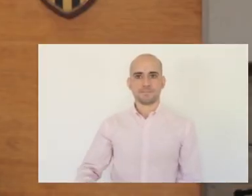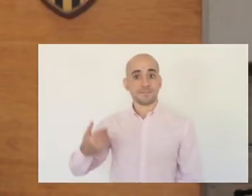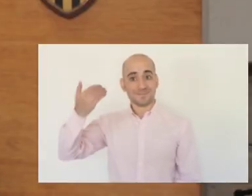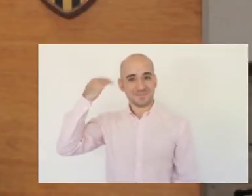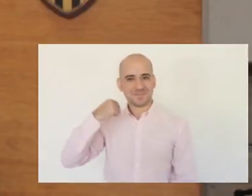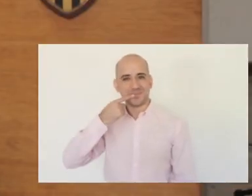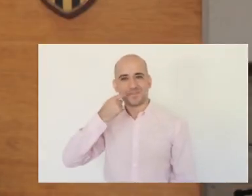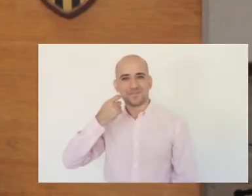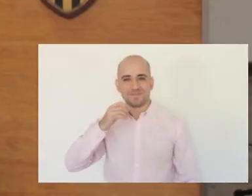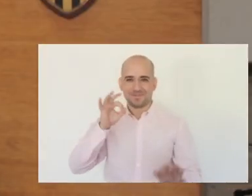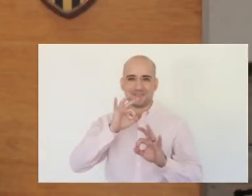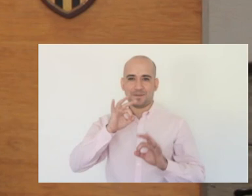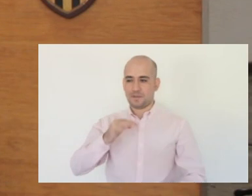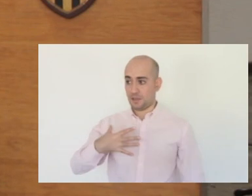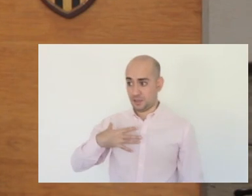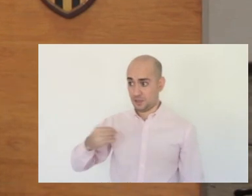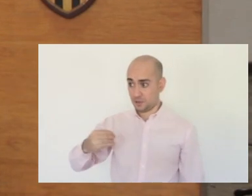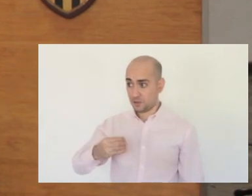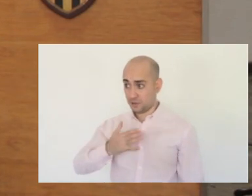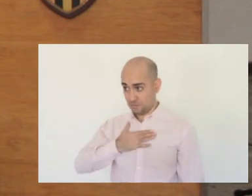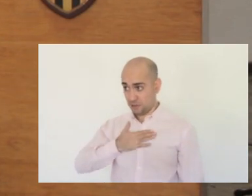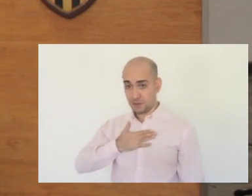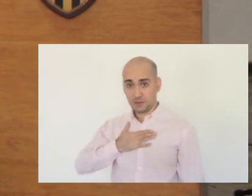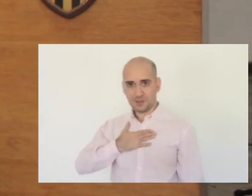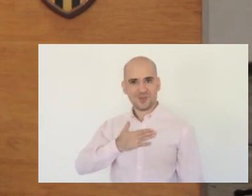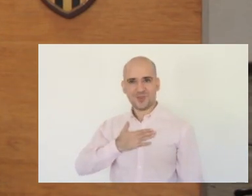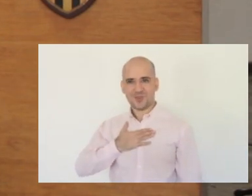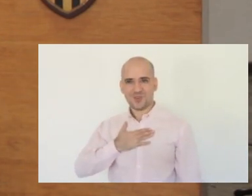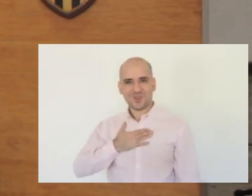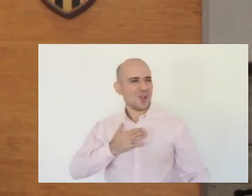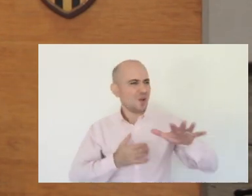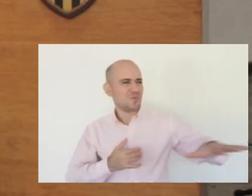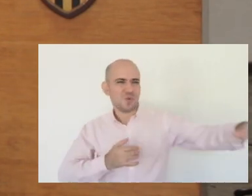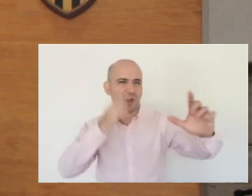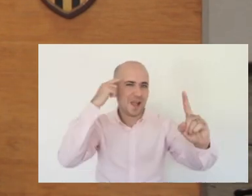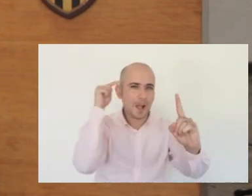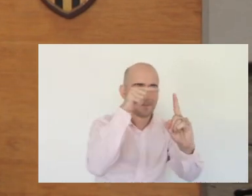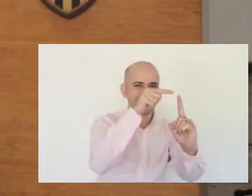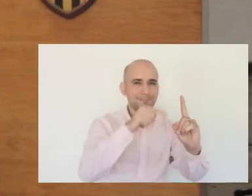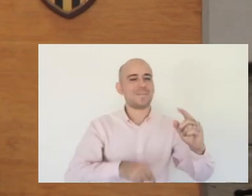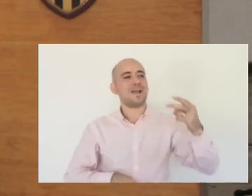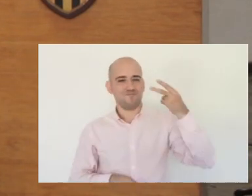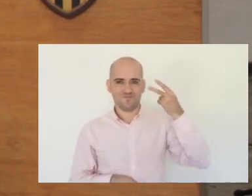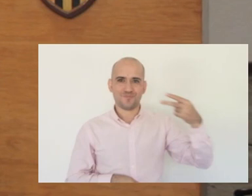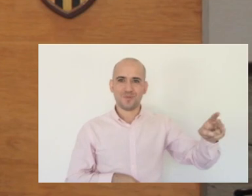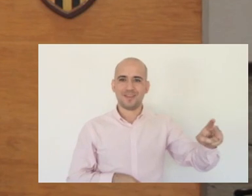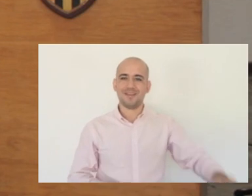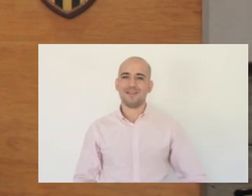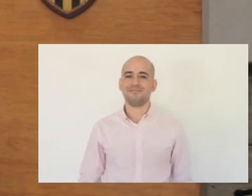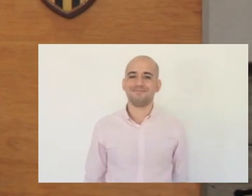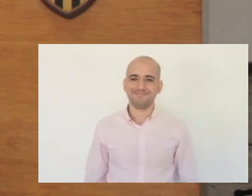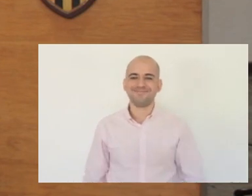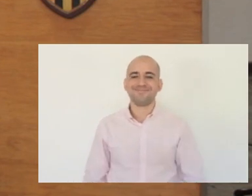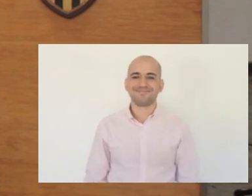Ya lo declamó el poeta libanés Khalil Gibran, vuestros hijos no son vuestros hijos, son los hijos y